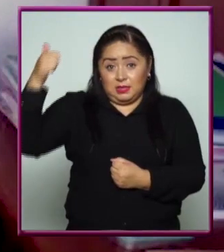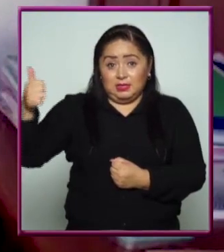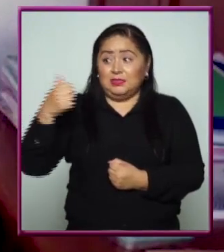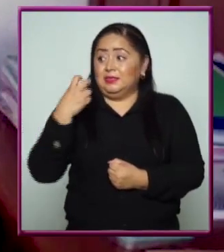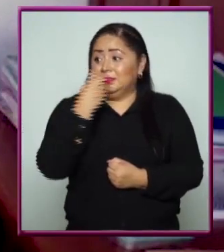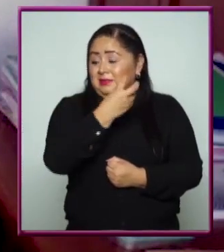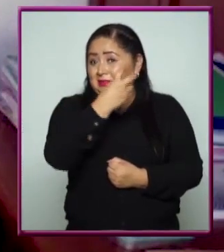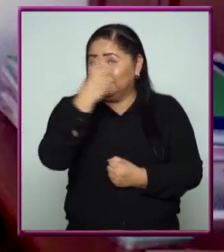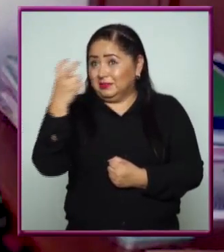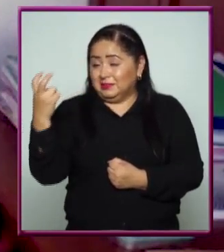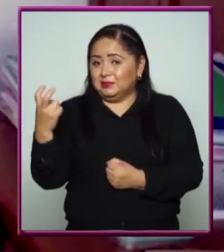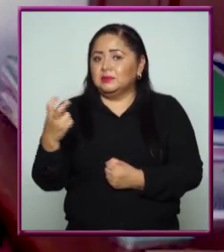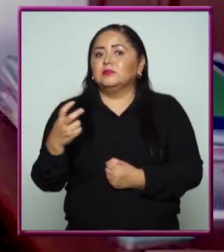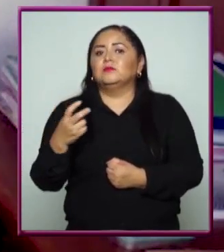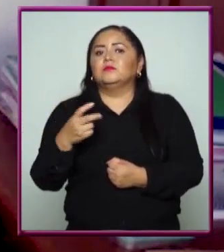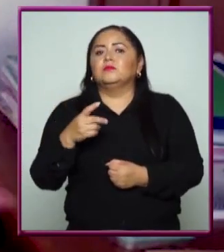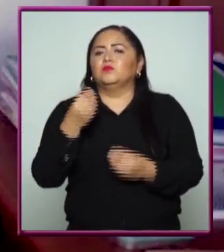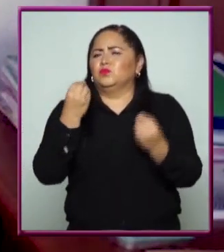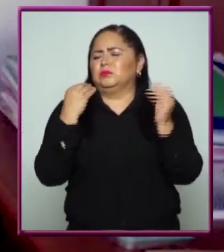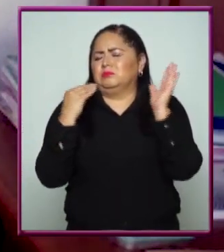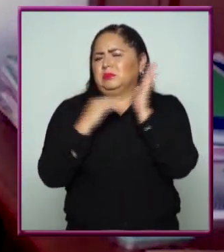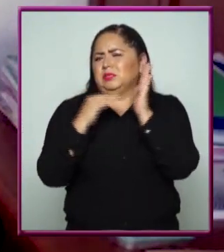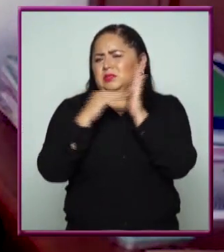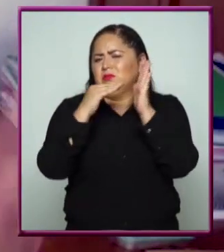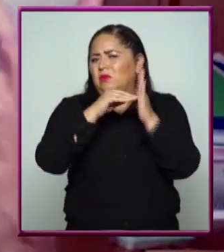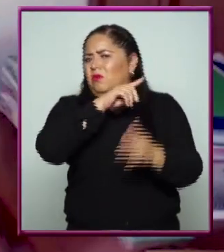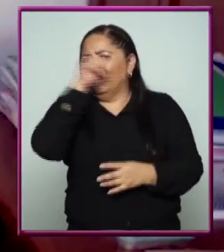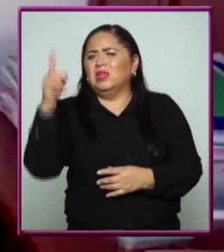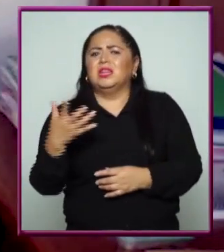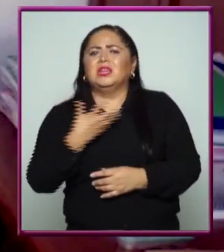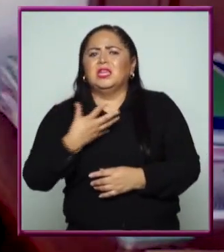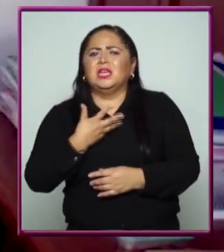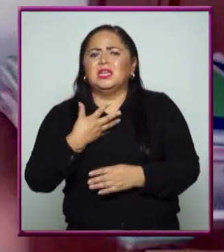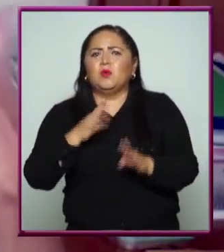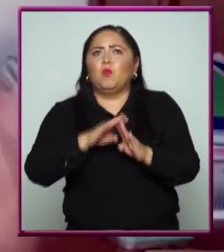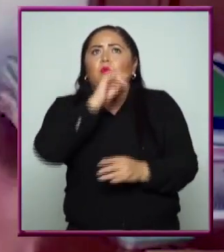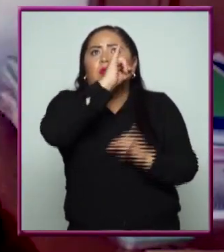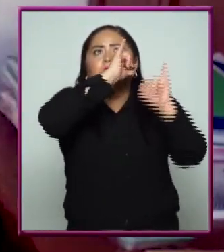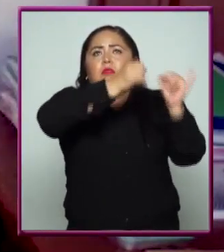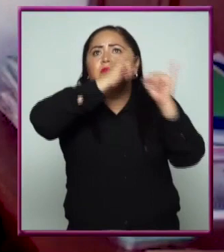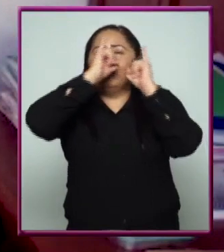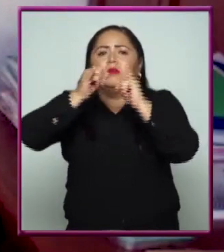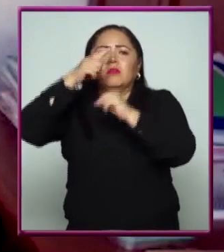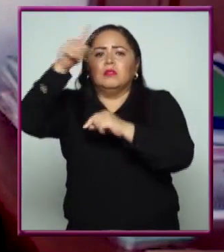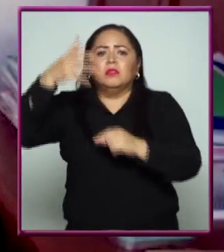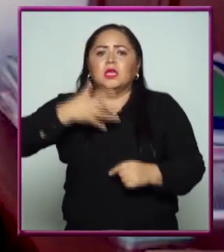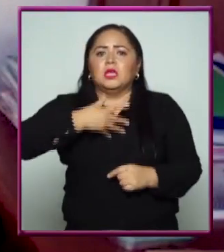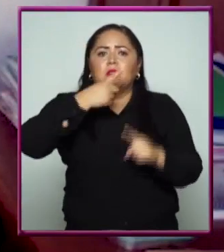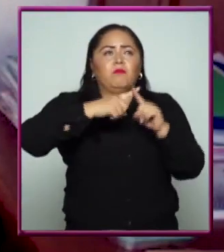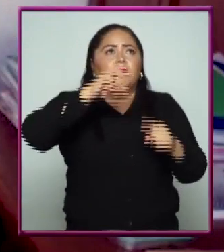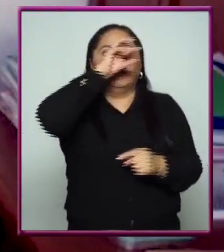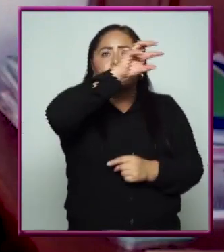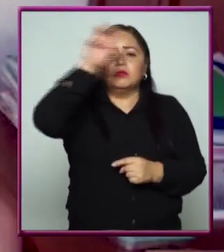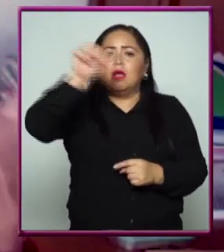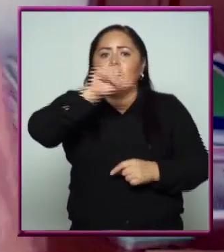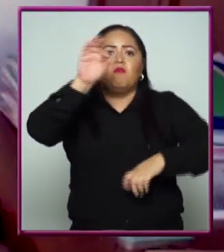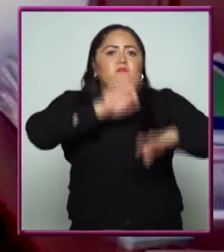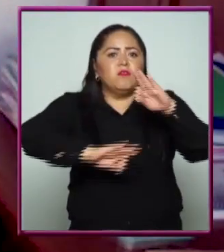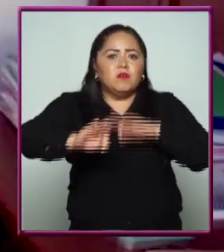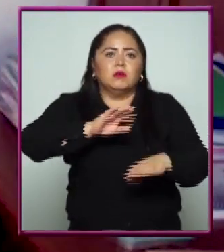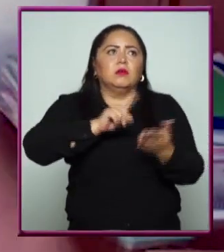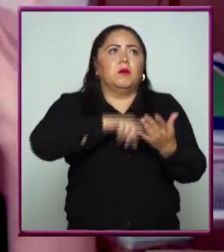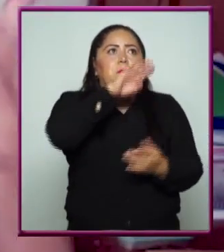de estas miles de millones, pues tiene su personalidad, tiene sus propiedades físicas, tiene